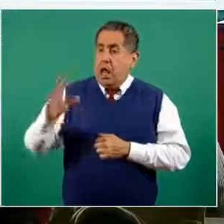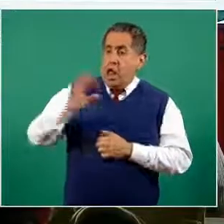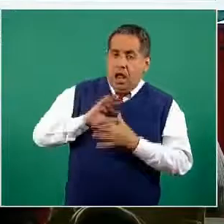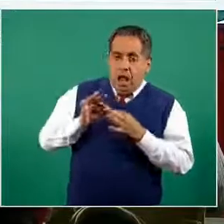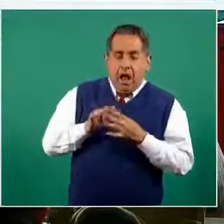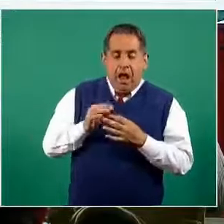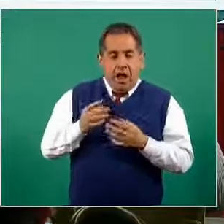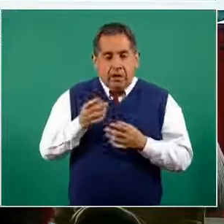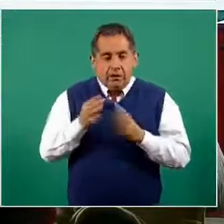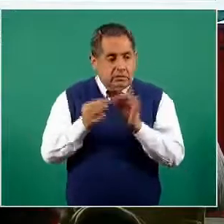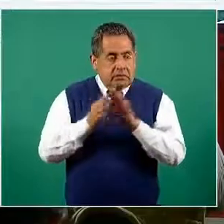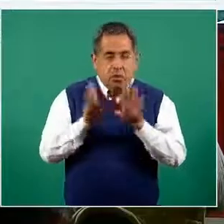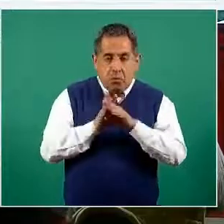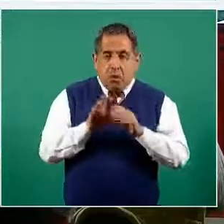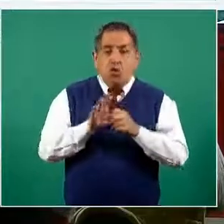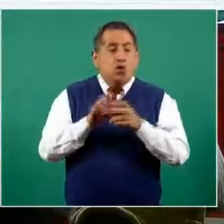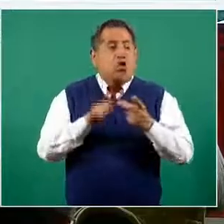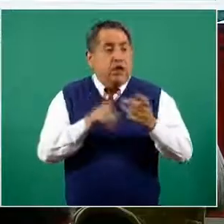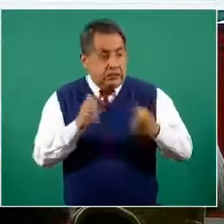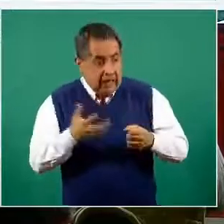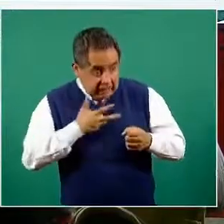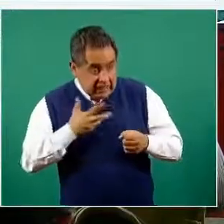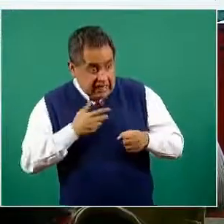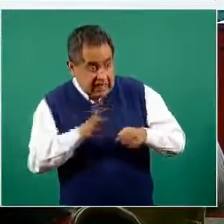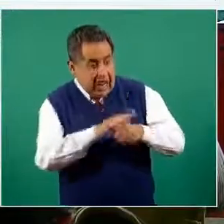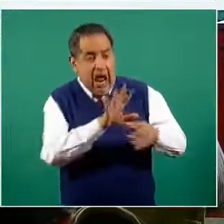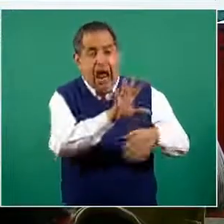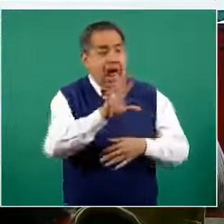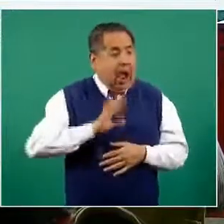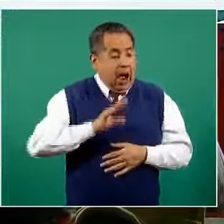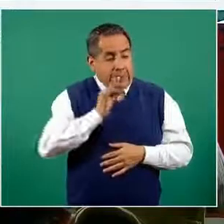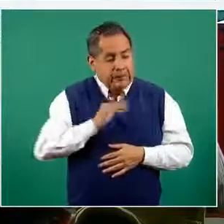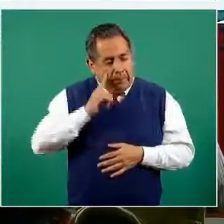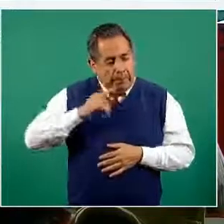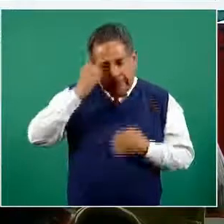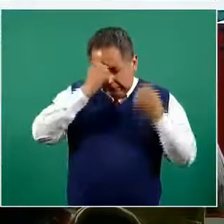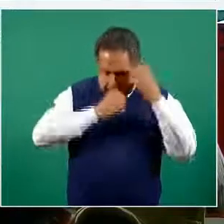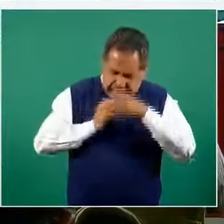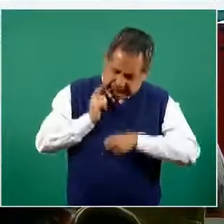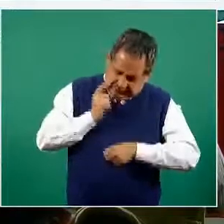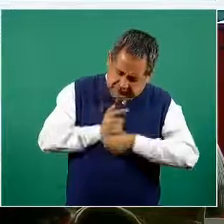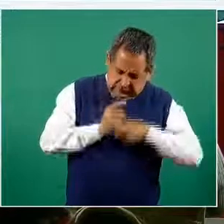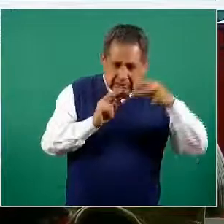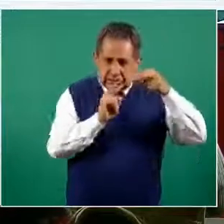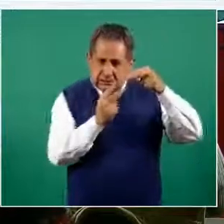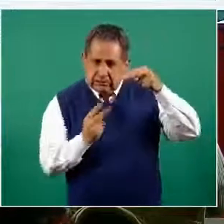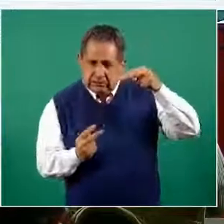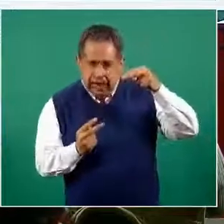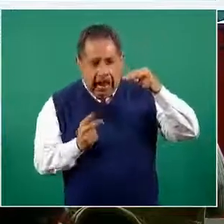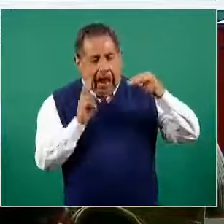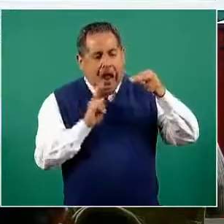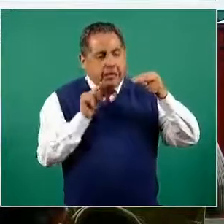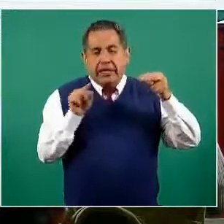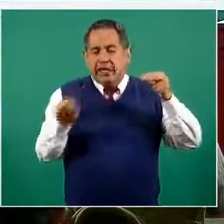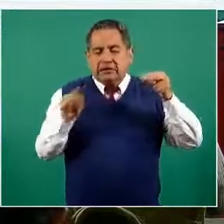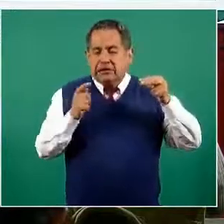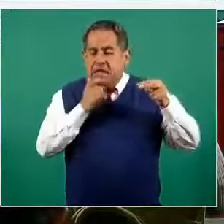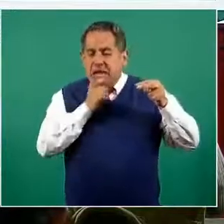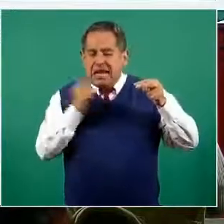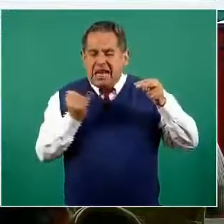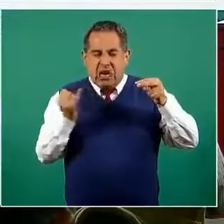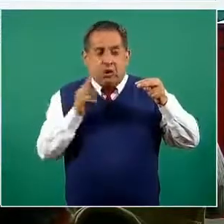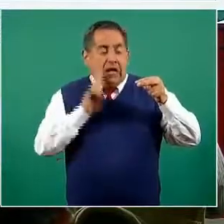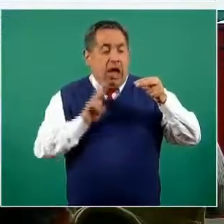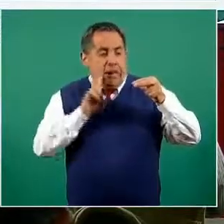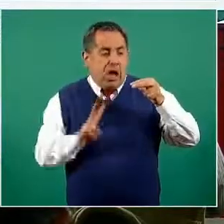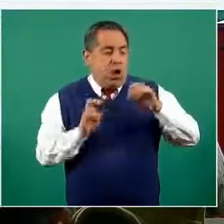de que si fueran los casos positivos los remitieran a la institución y empezar a hacer una búsqueda dirigida hacia esta variante con estas herramientas.